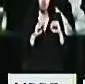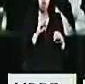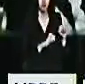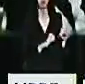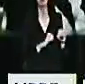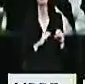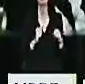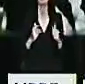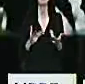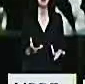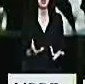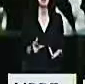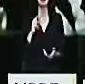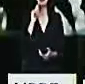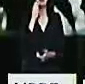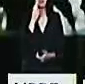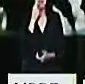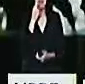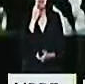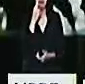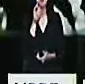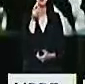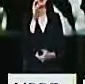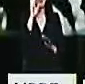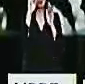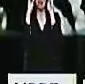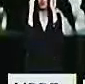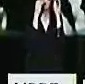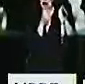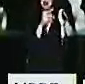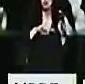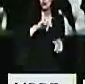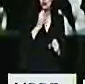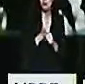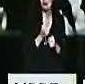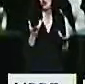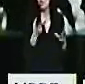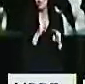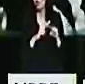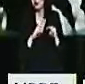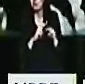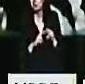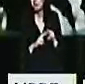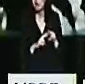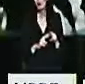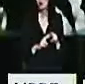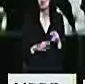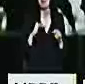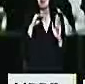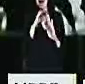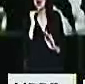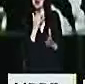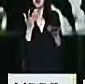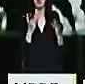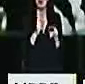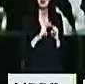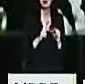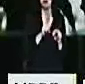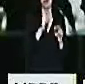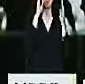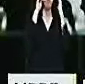tiene que ver con dejar de enfocarnos en lo que hacemos y cómo lo hacemos, y cómo lo hacemos de forma más eficiente, para